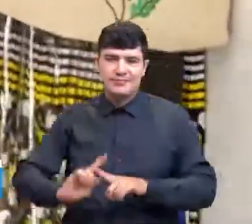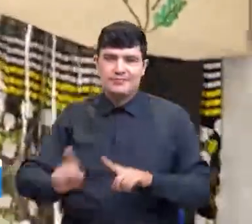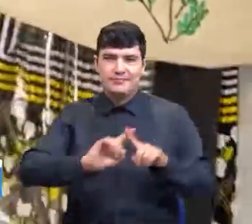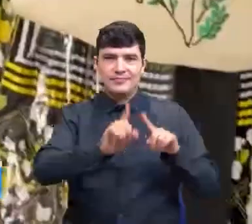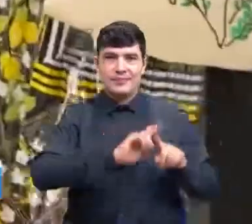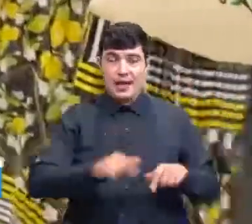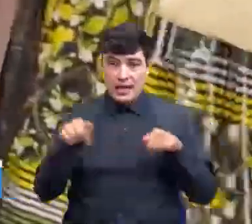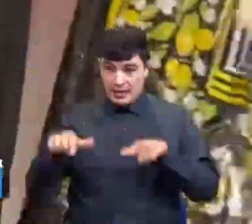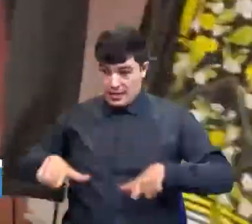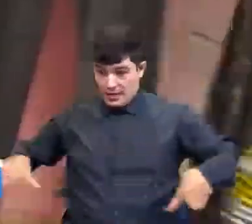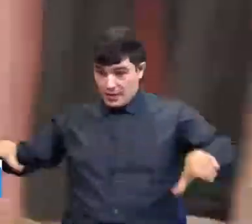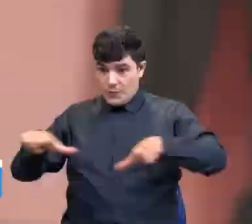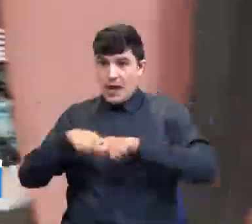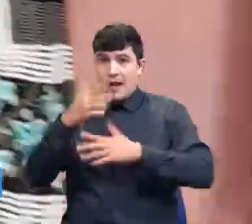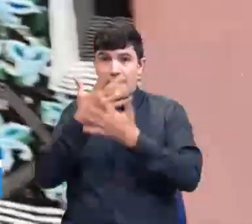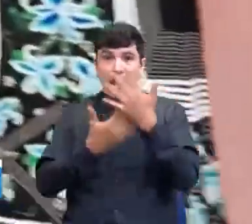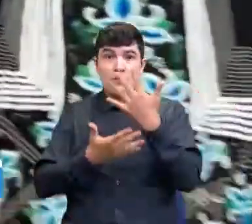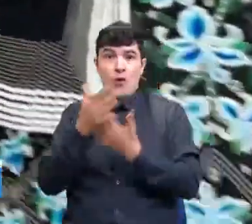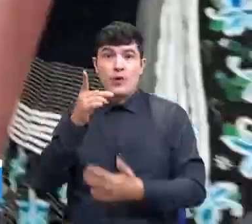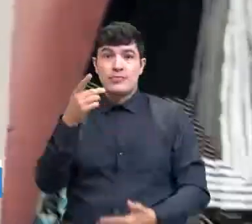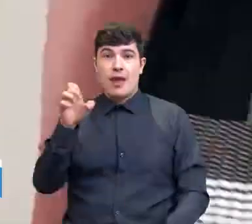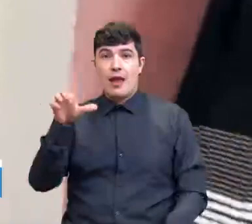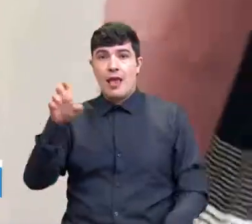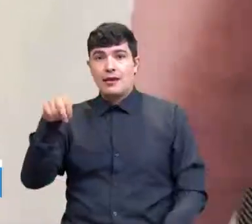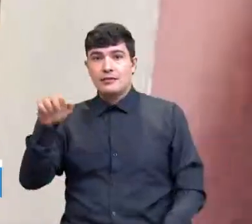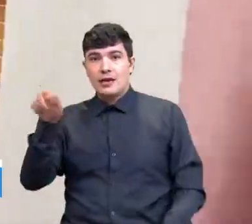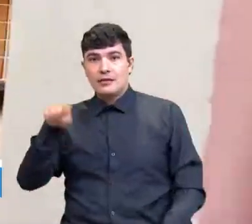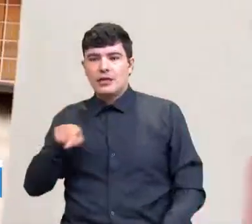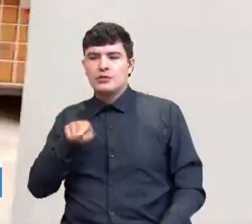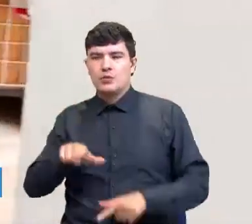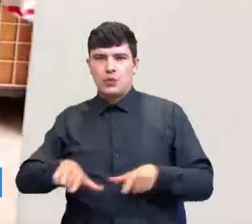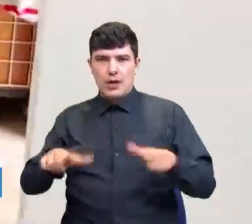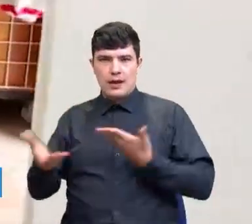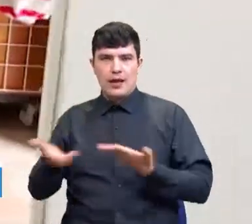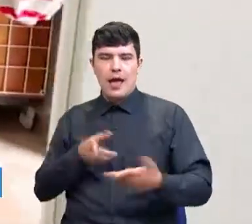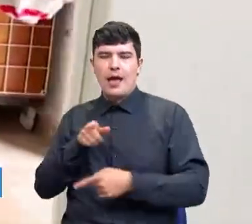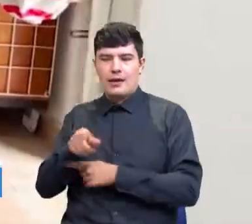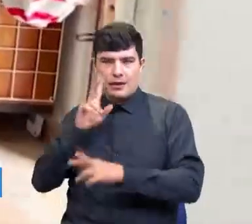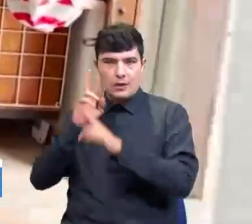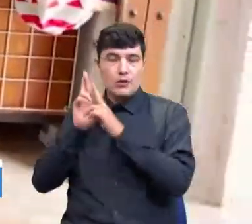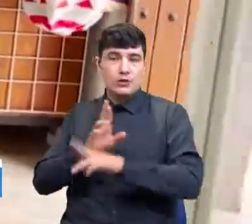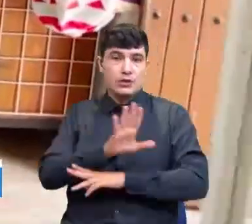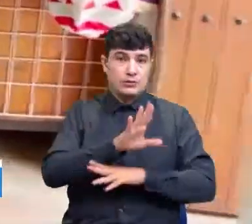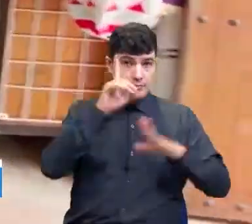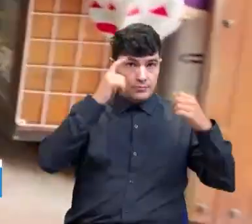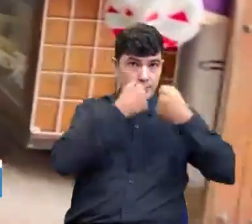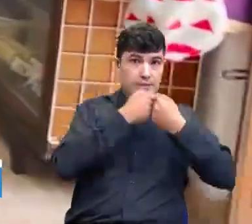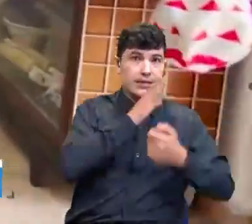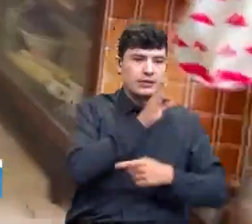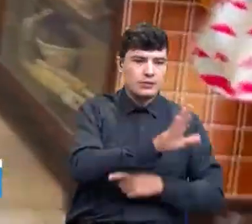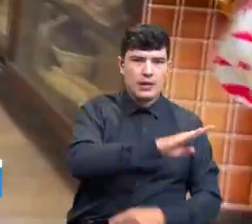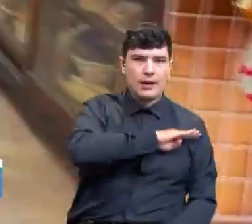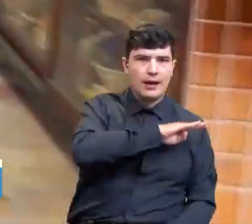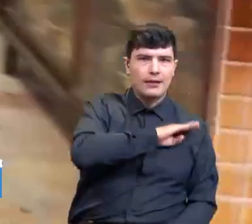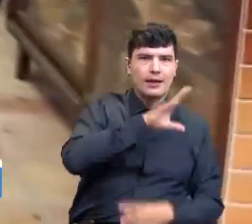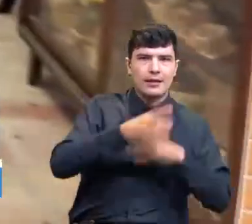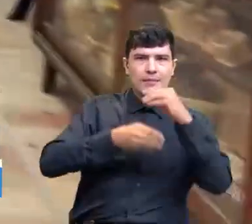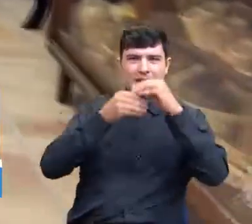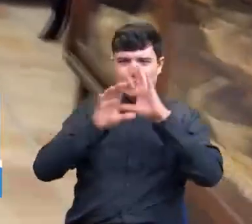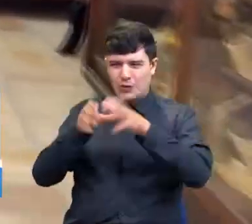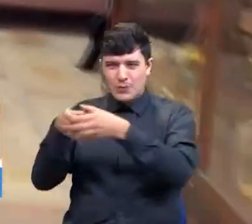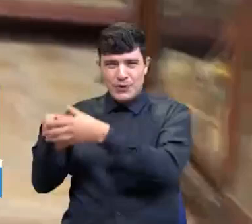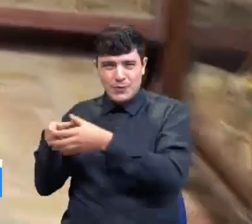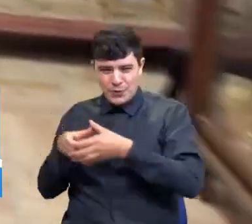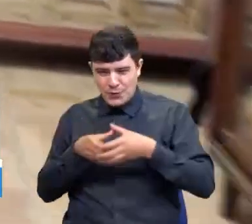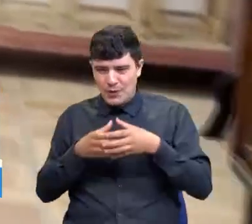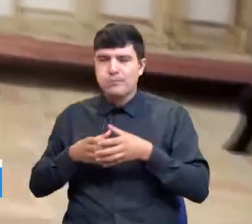llama la tienda de los artesanos del municipio, es un trabajo mancomunado entre la administración municipal y las diferentes